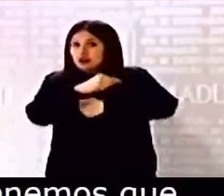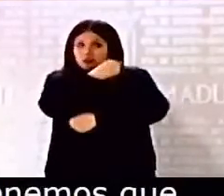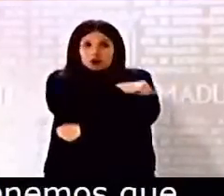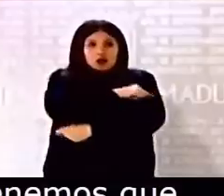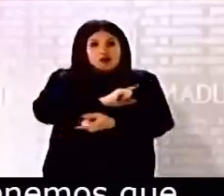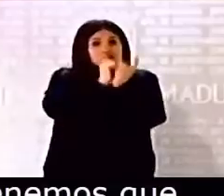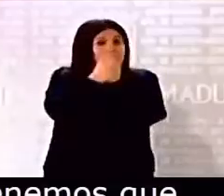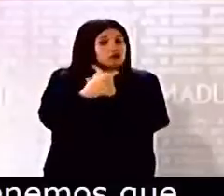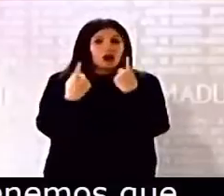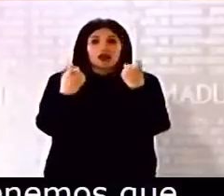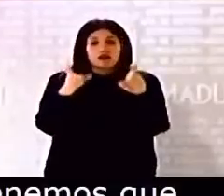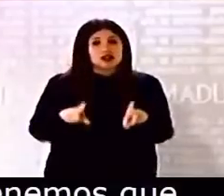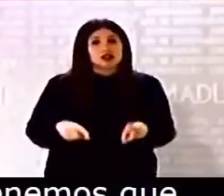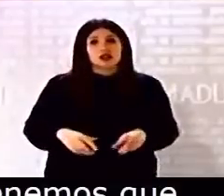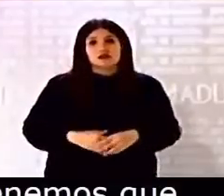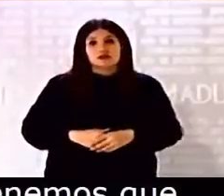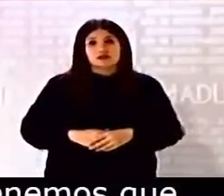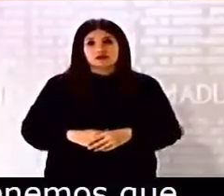de vacunación.